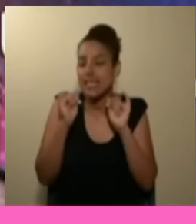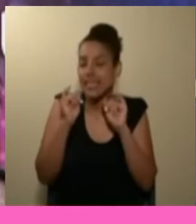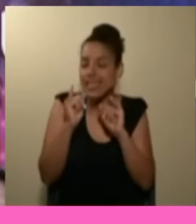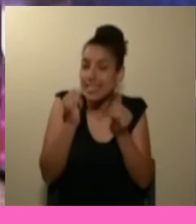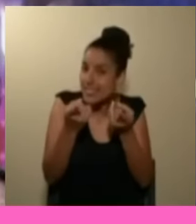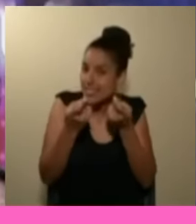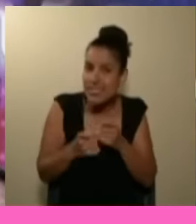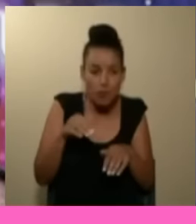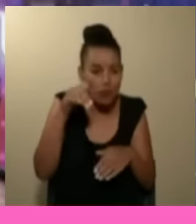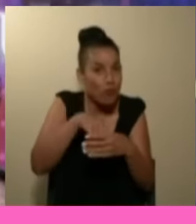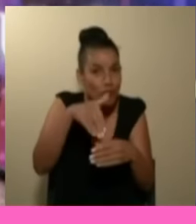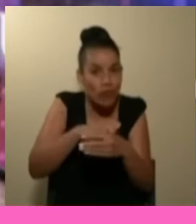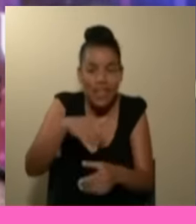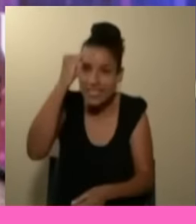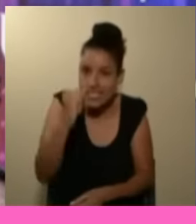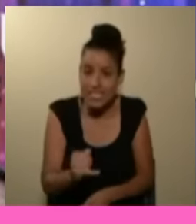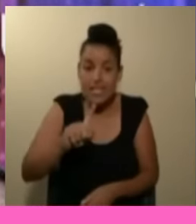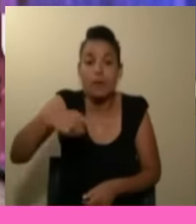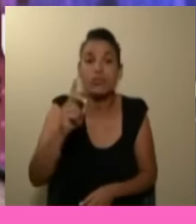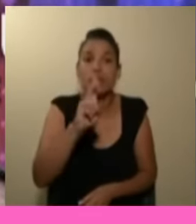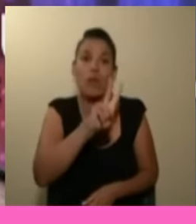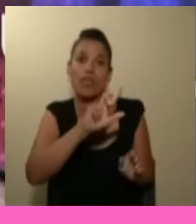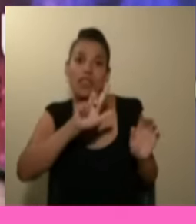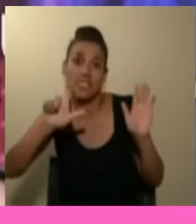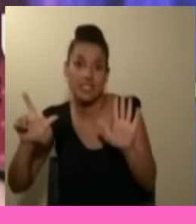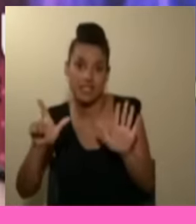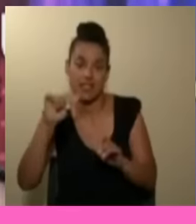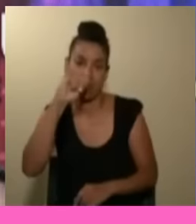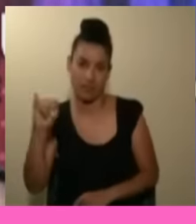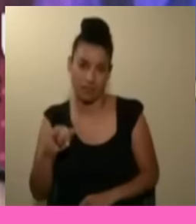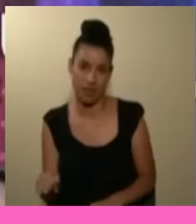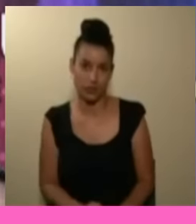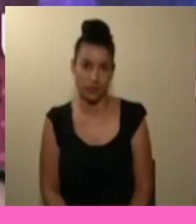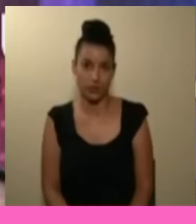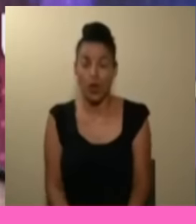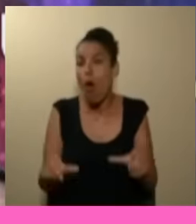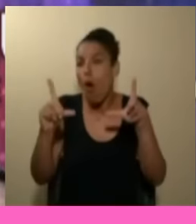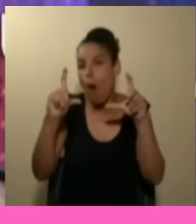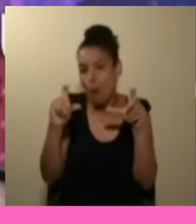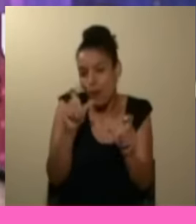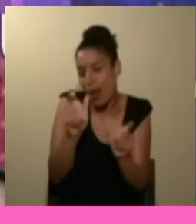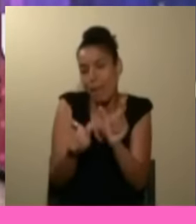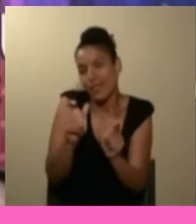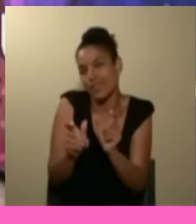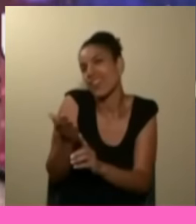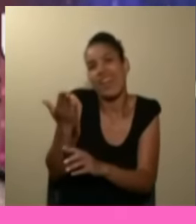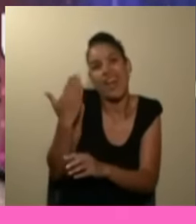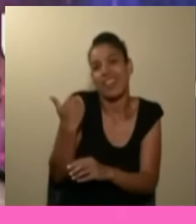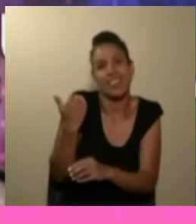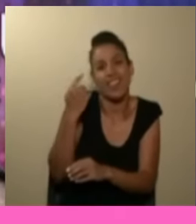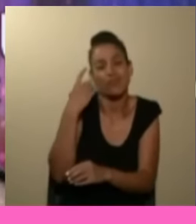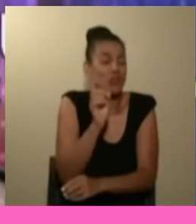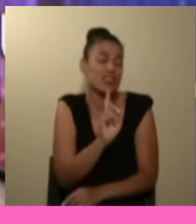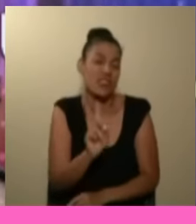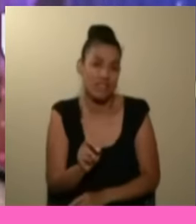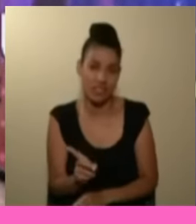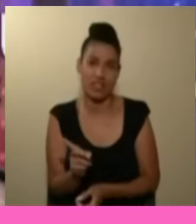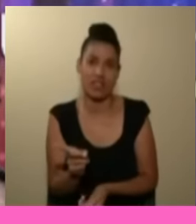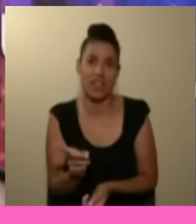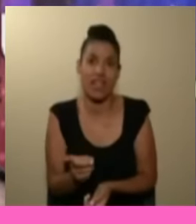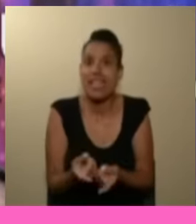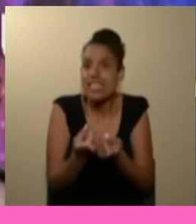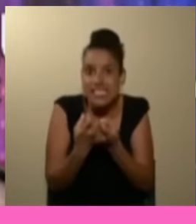próximo 27. Obvio que la ciudadanía no estaba muy informada, eso se lo decía una encuesta al gobierno y el gobierno un poco se